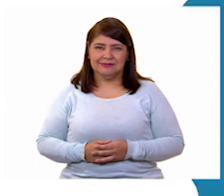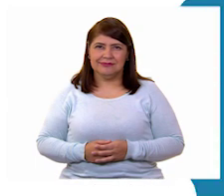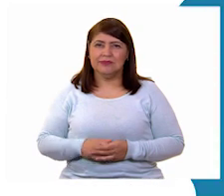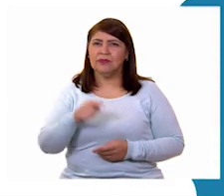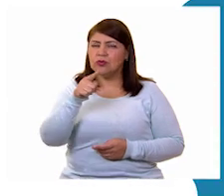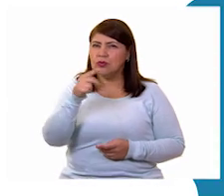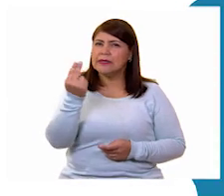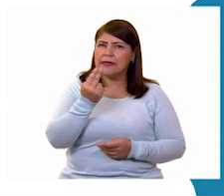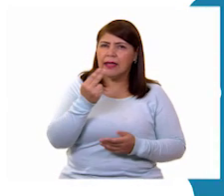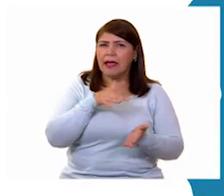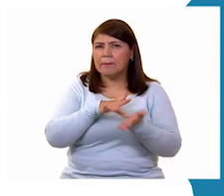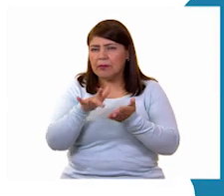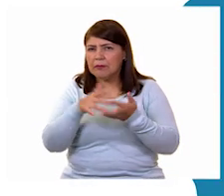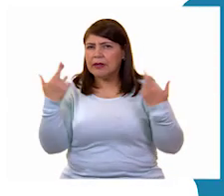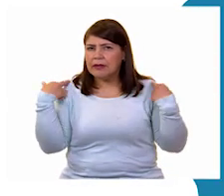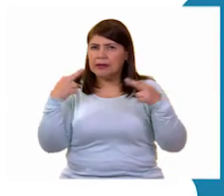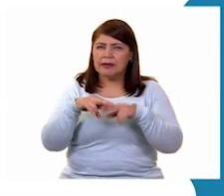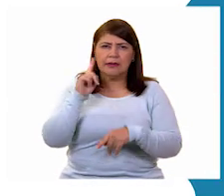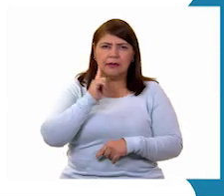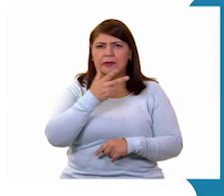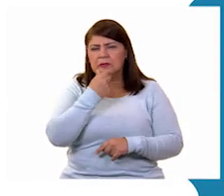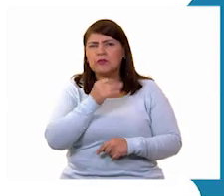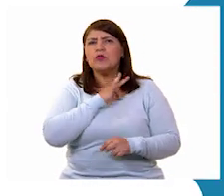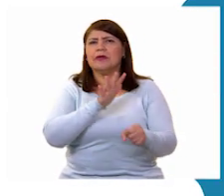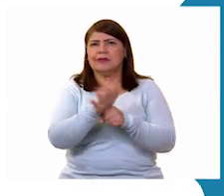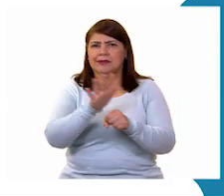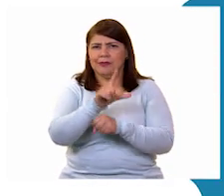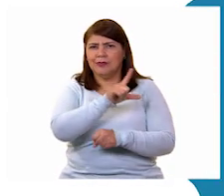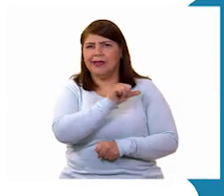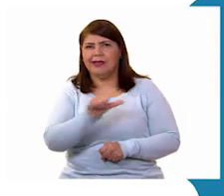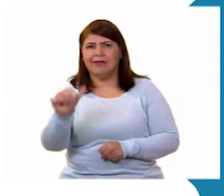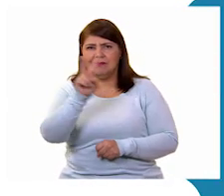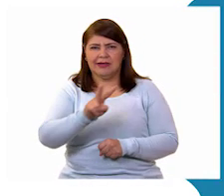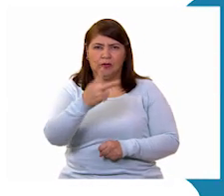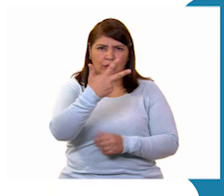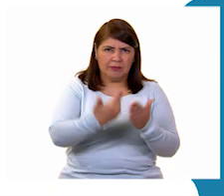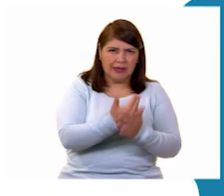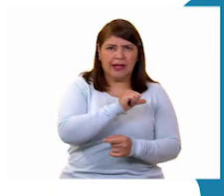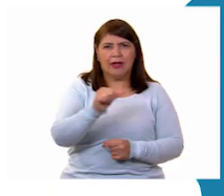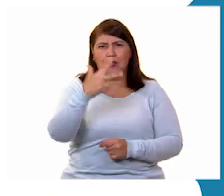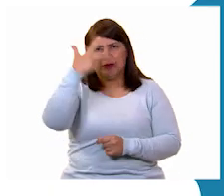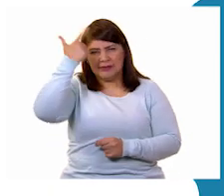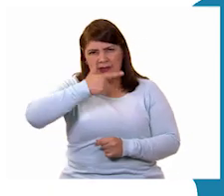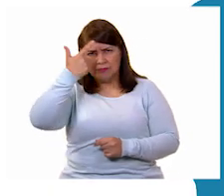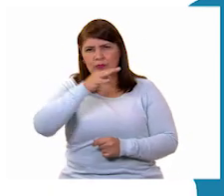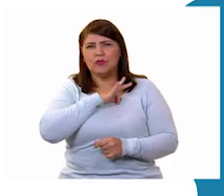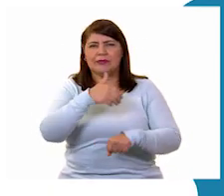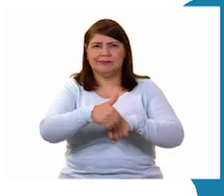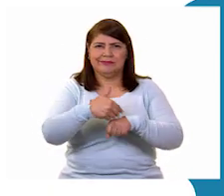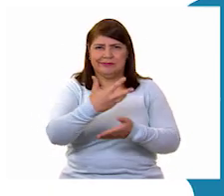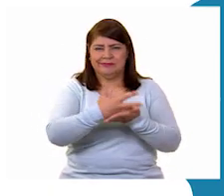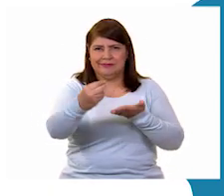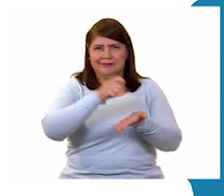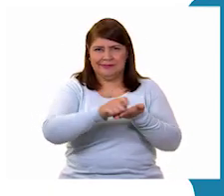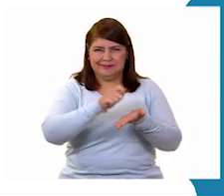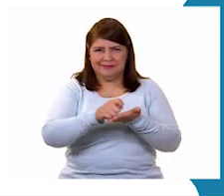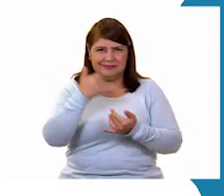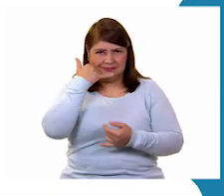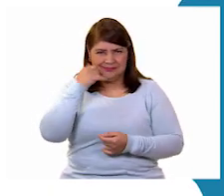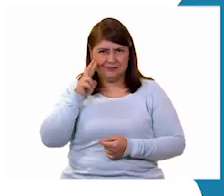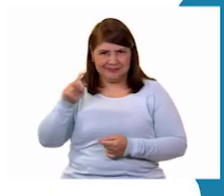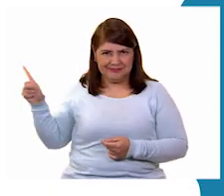Para apoyo pedagógico, hay maestras y maestros de lunes a viernes de 8 a 20 horas en el teléfono